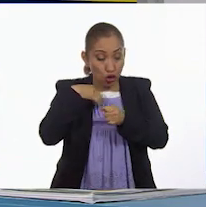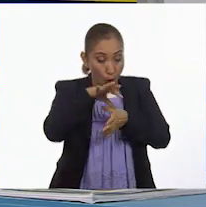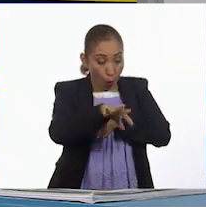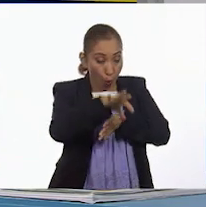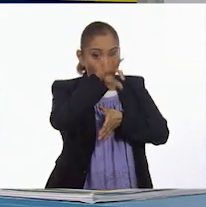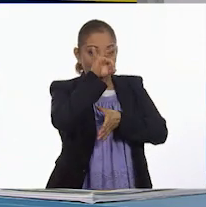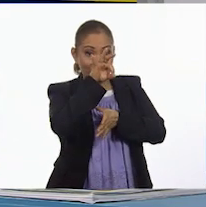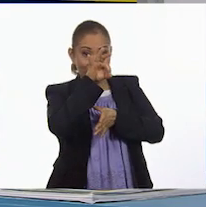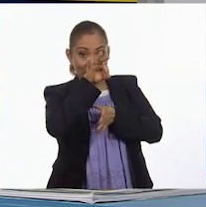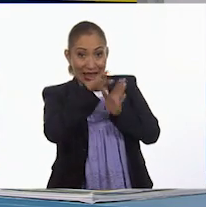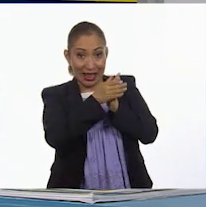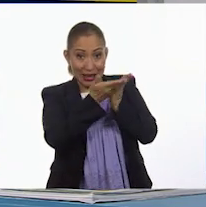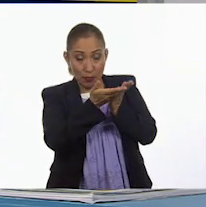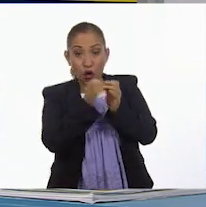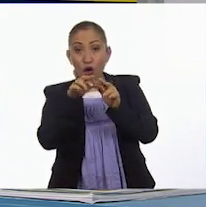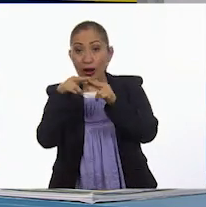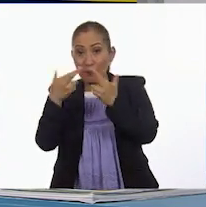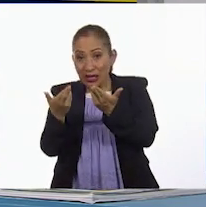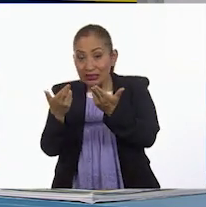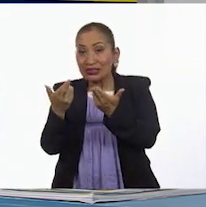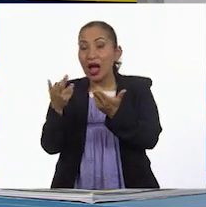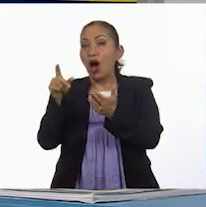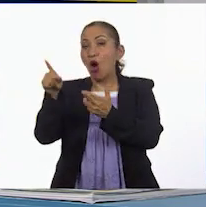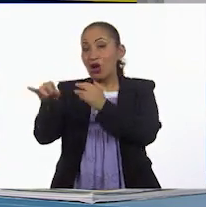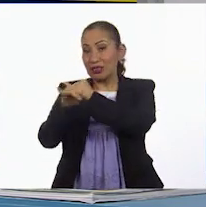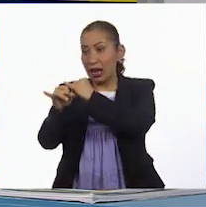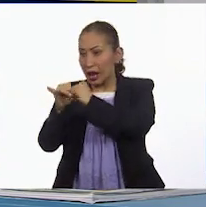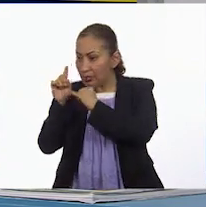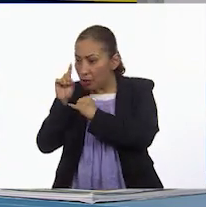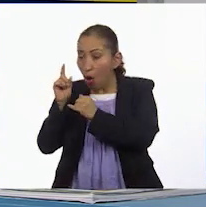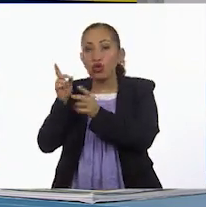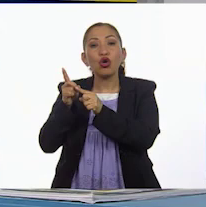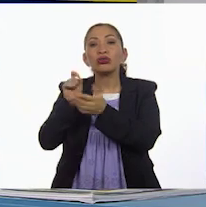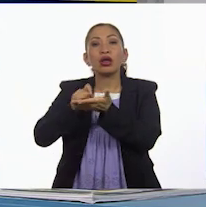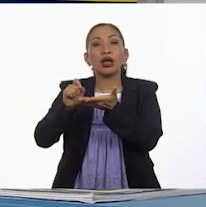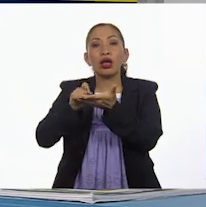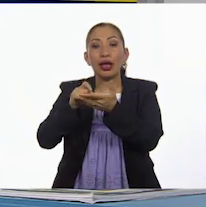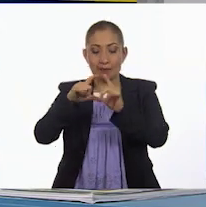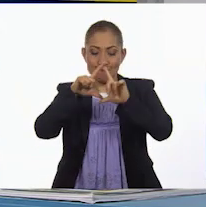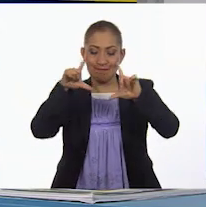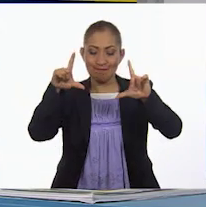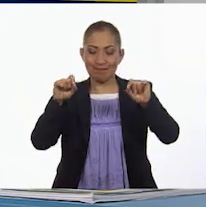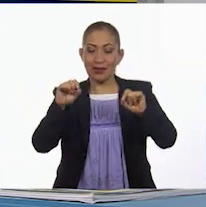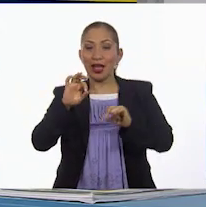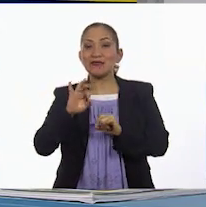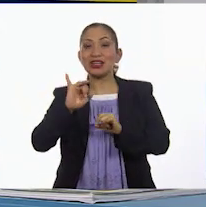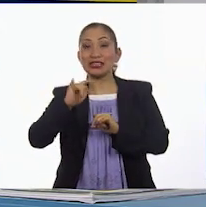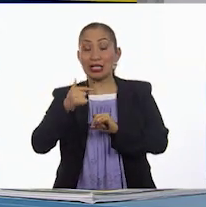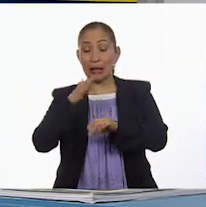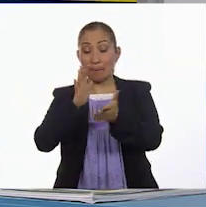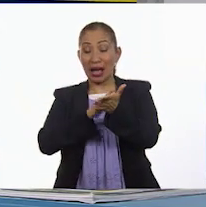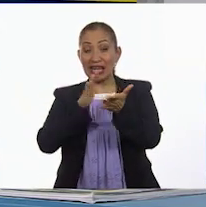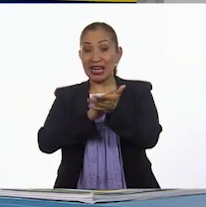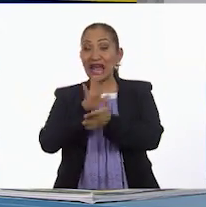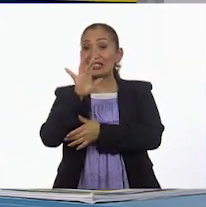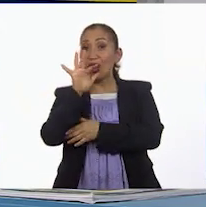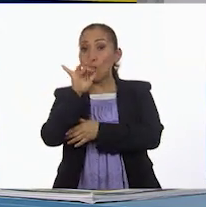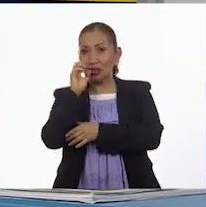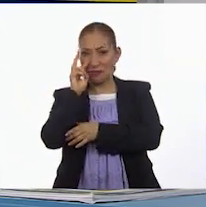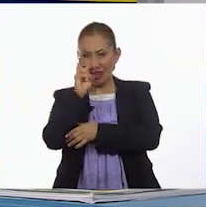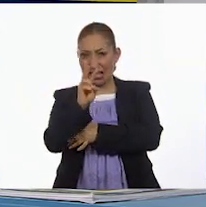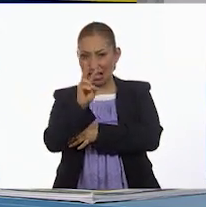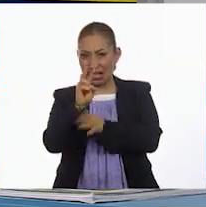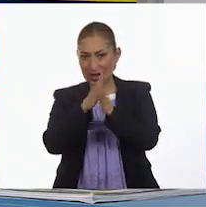estemos extrayendo de nuestras fuentes de consulta. Entonces, tenemos en la página 50 de tu libro de